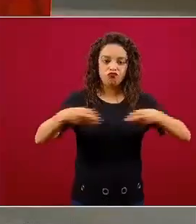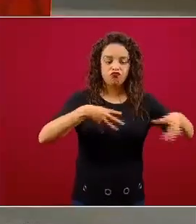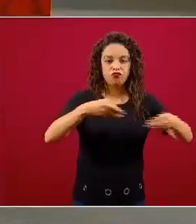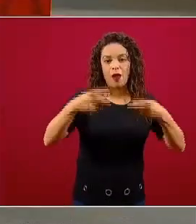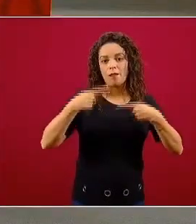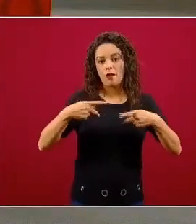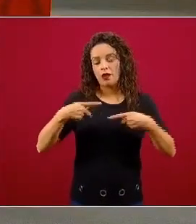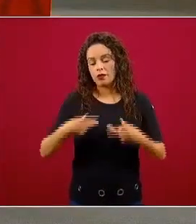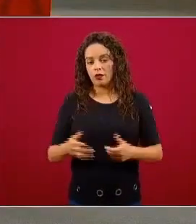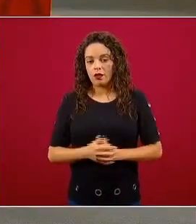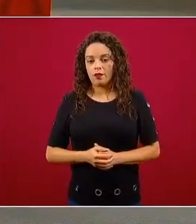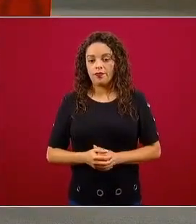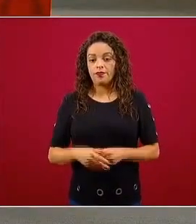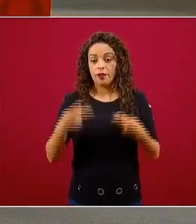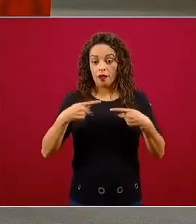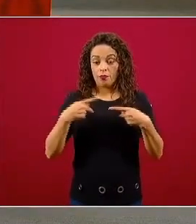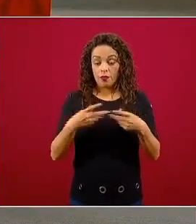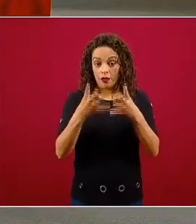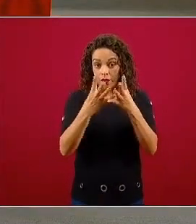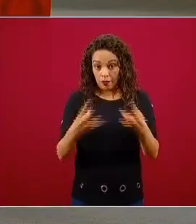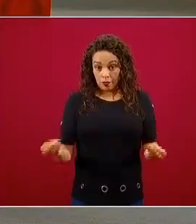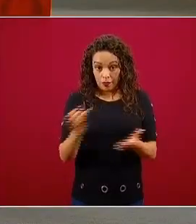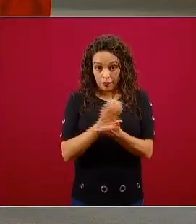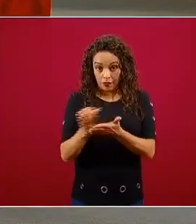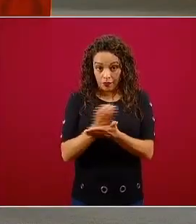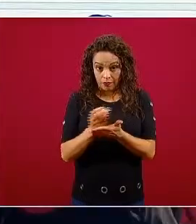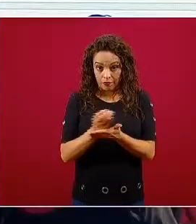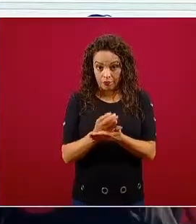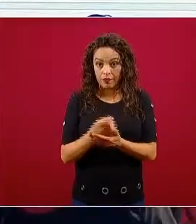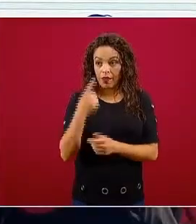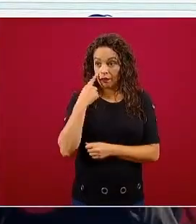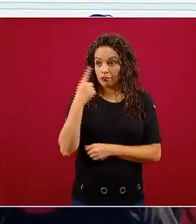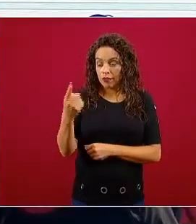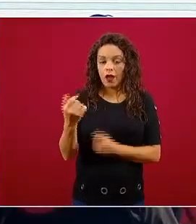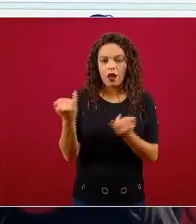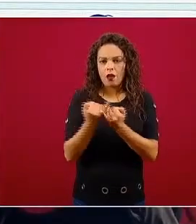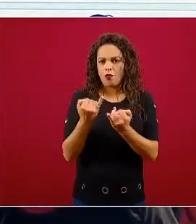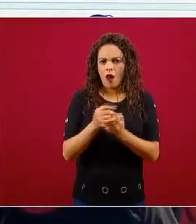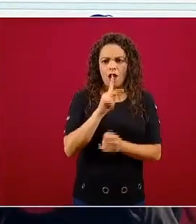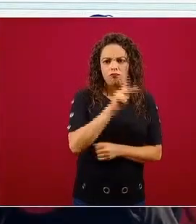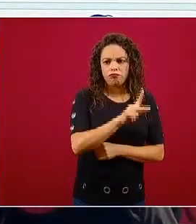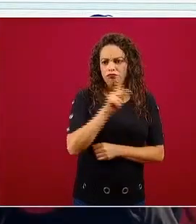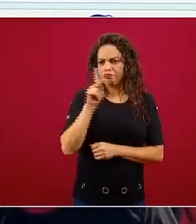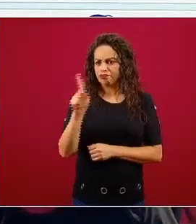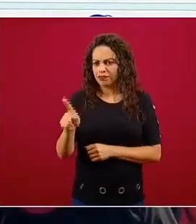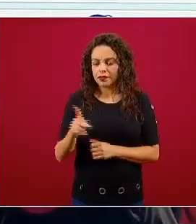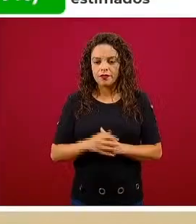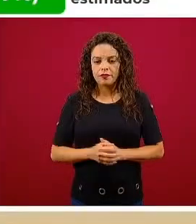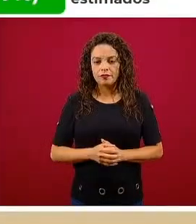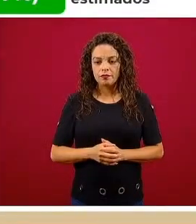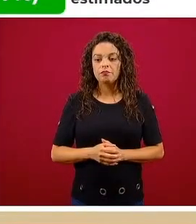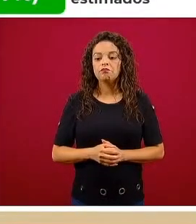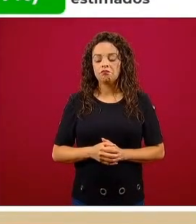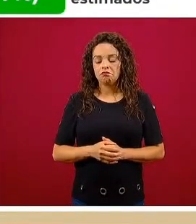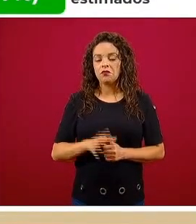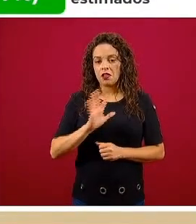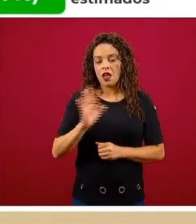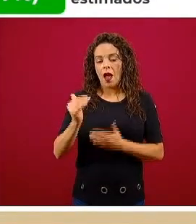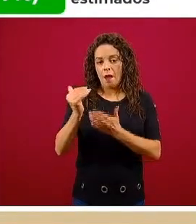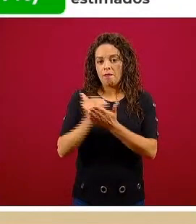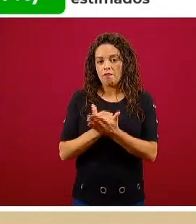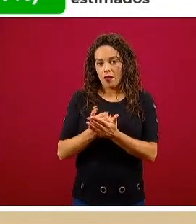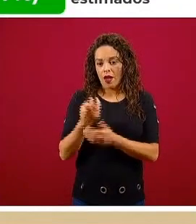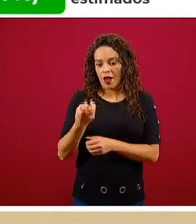personas recuperadas han seguido también un comportamiento similar a de los casos estimados, han disminuido en la última semana,